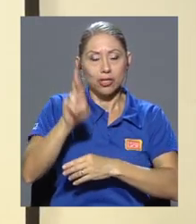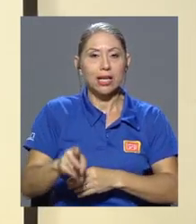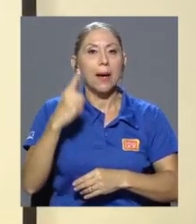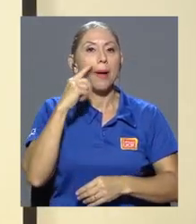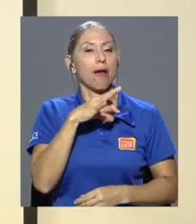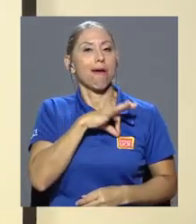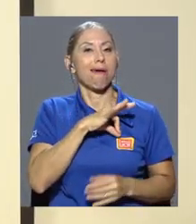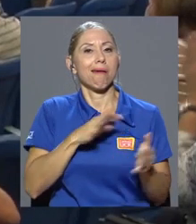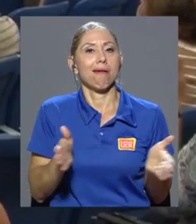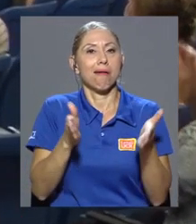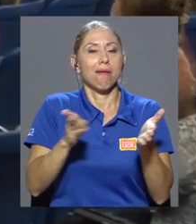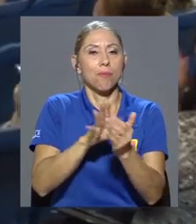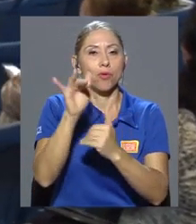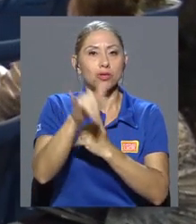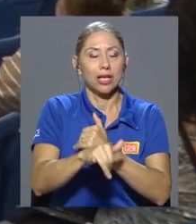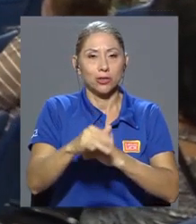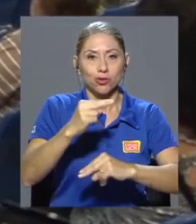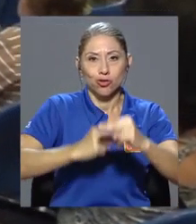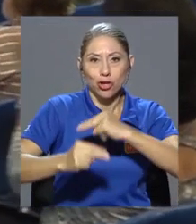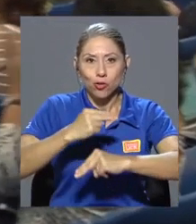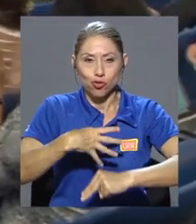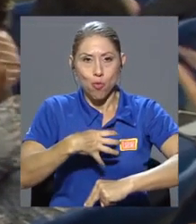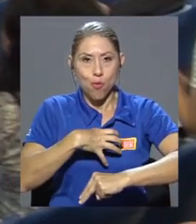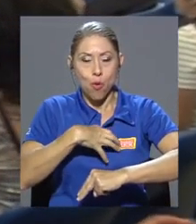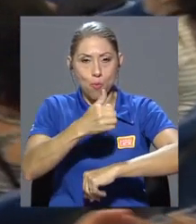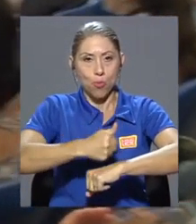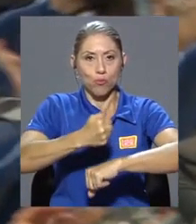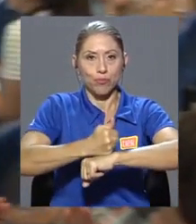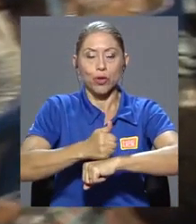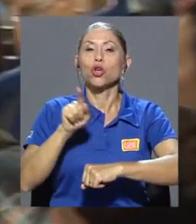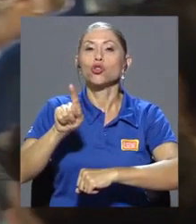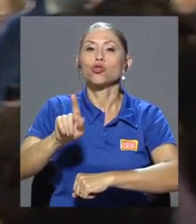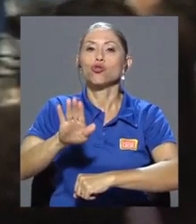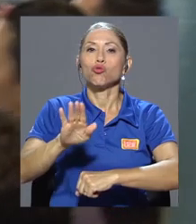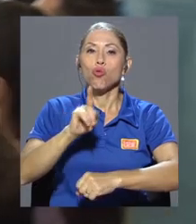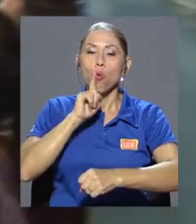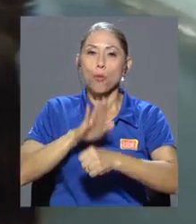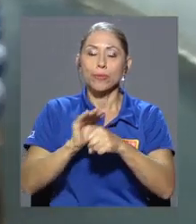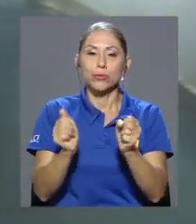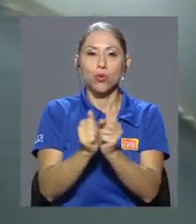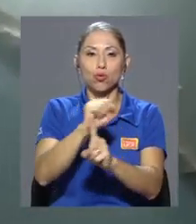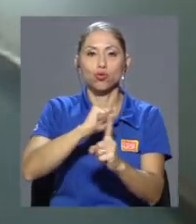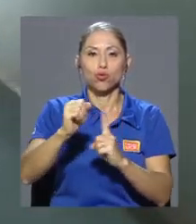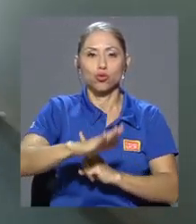incentivación a los proyectos de emprendimiento y su compromiso con la sociedad costarricense.